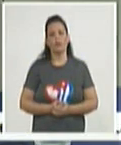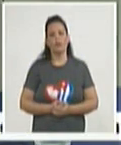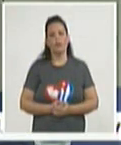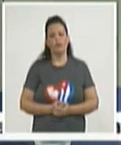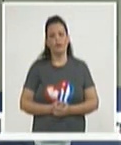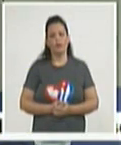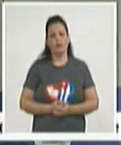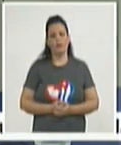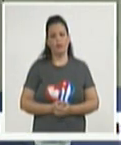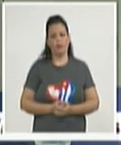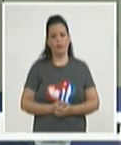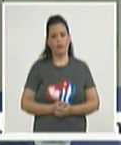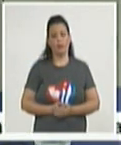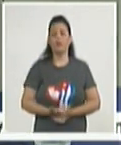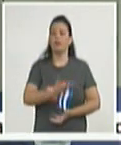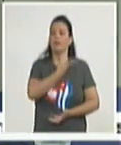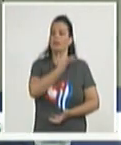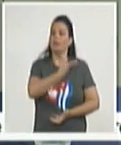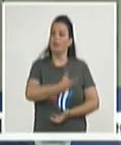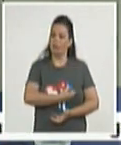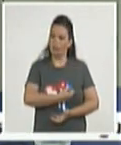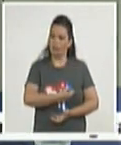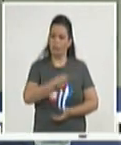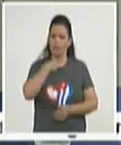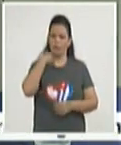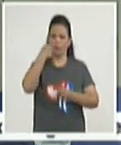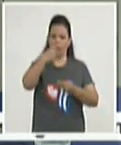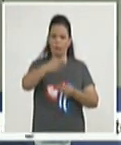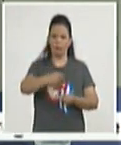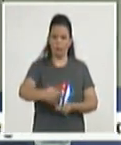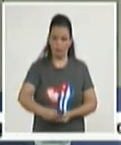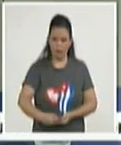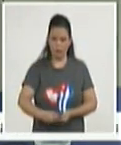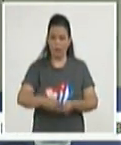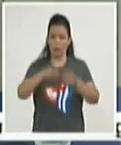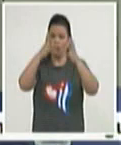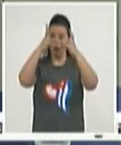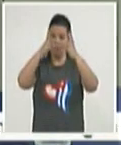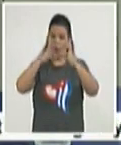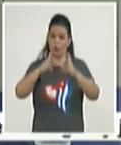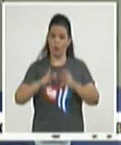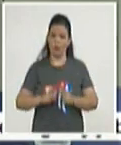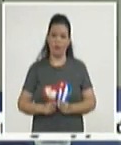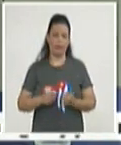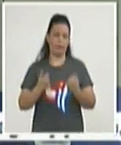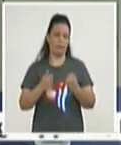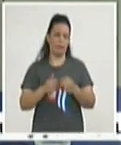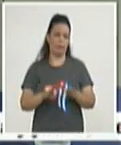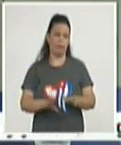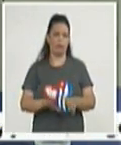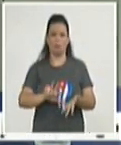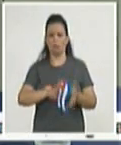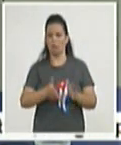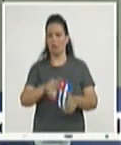y lamentablemente fallecieron, todavía una cifra que está alrededor de los